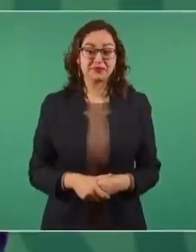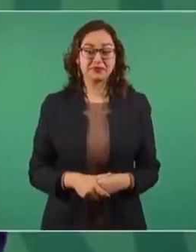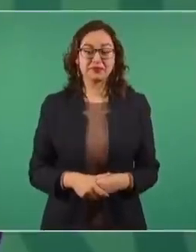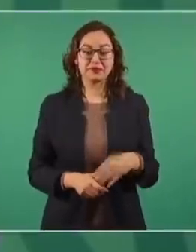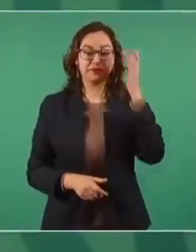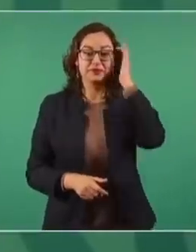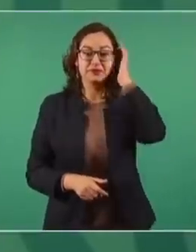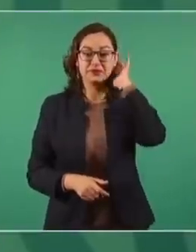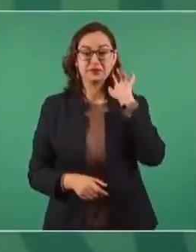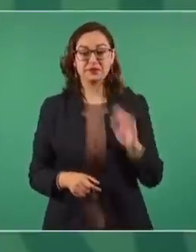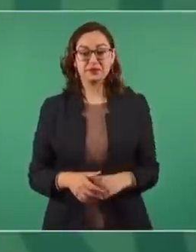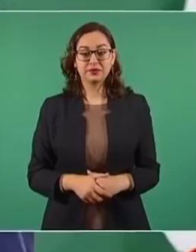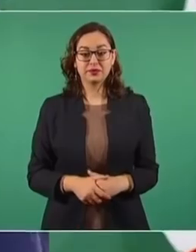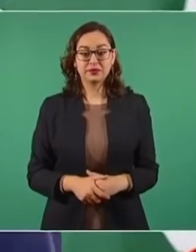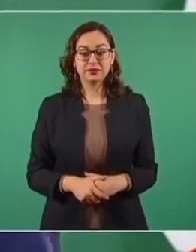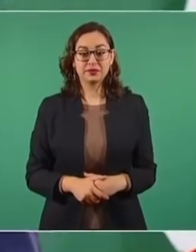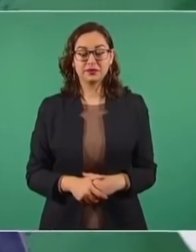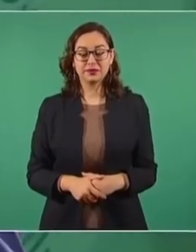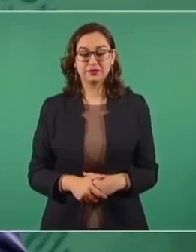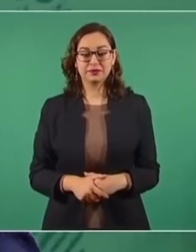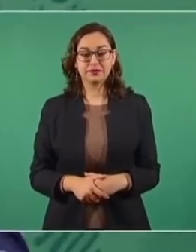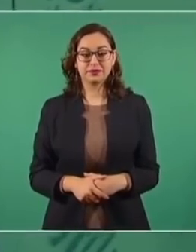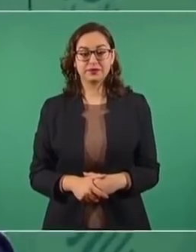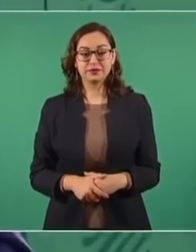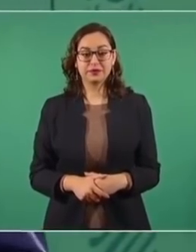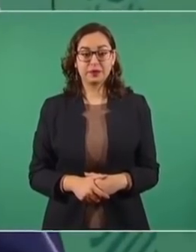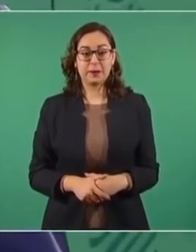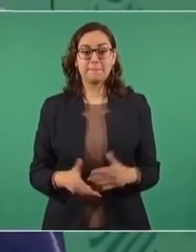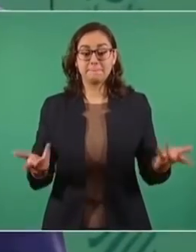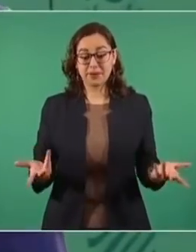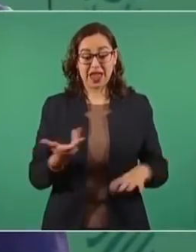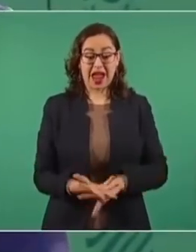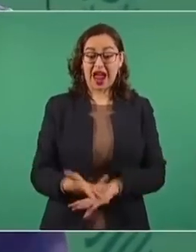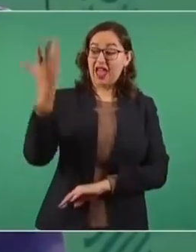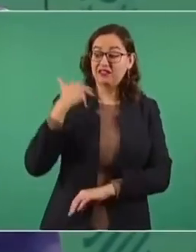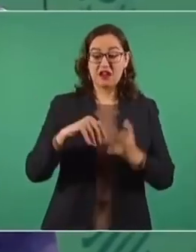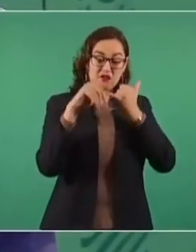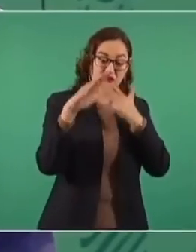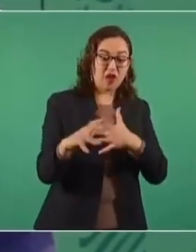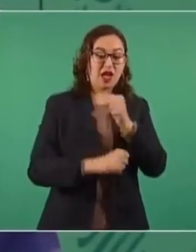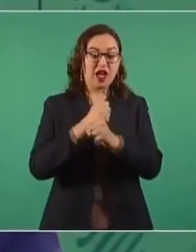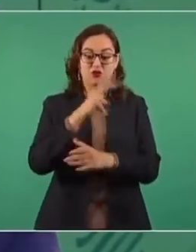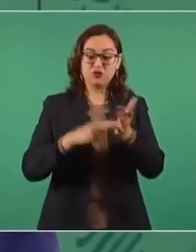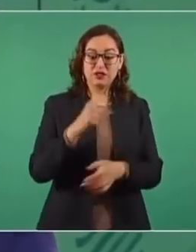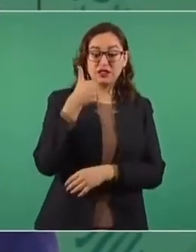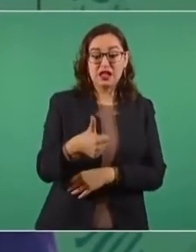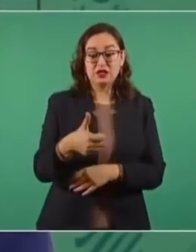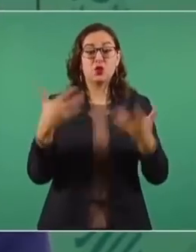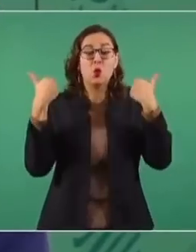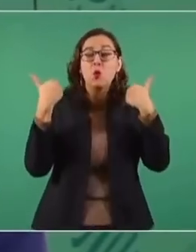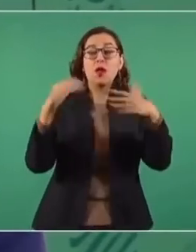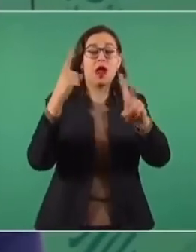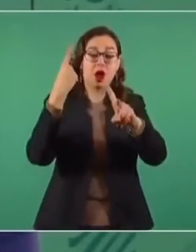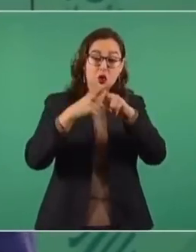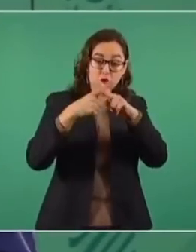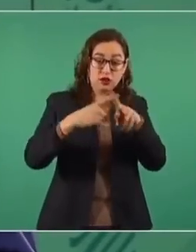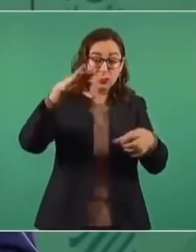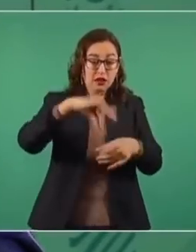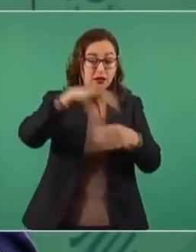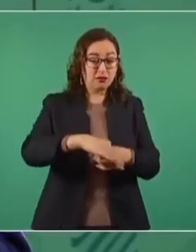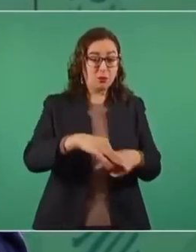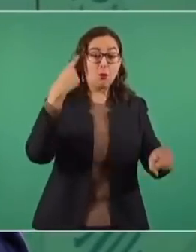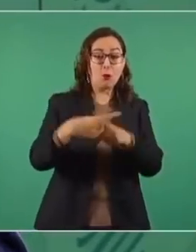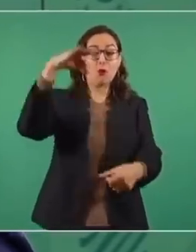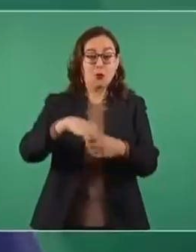¿Cuánto hubiésemos nosotros deseado que se contaran los votos en el 2006? Voto por voto, casilla por casilla.